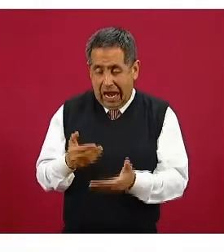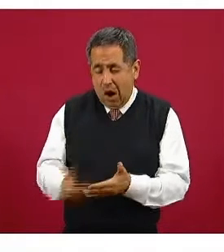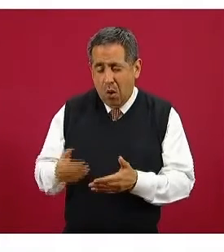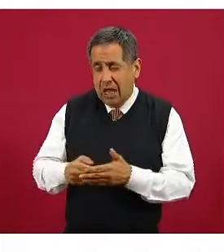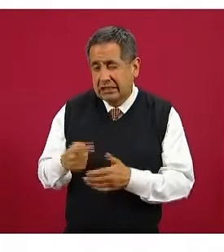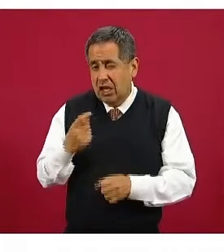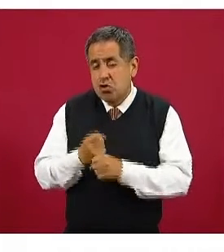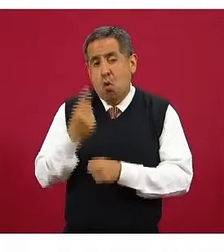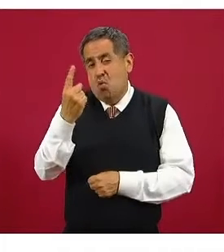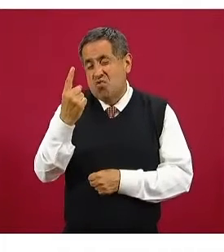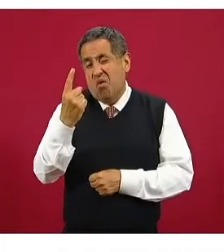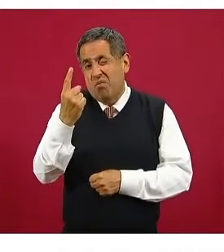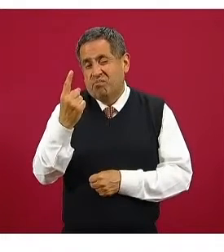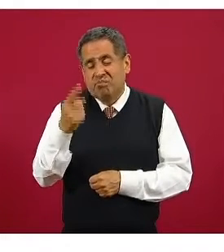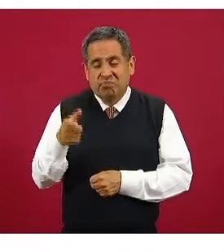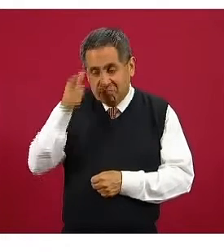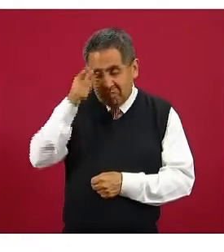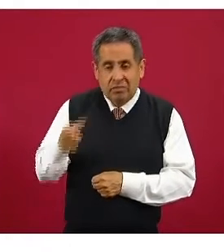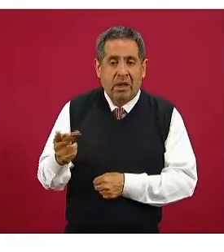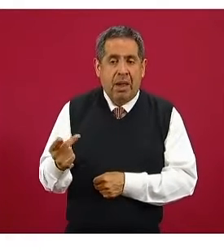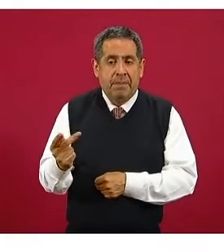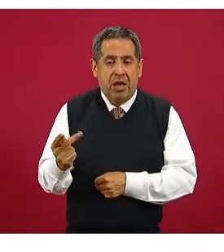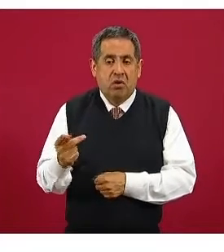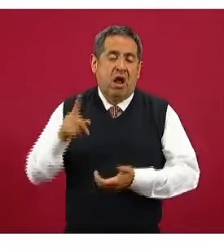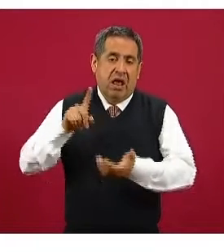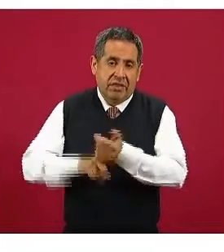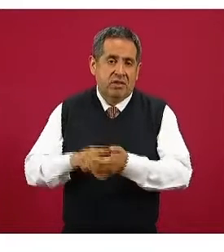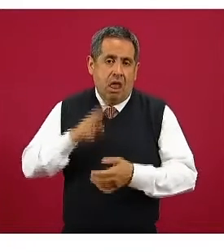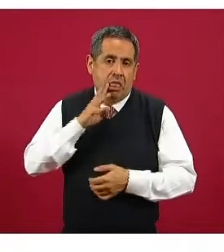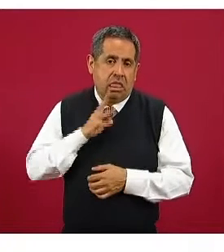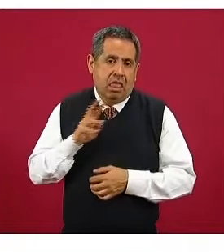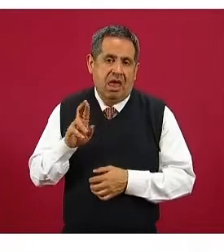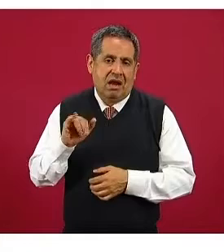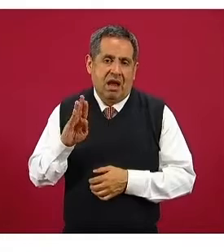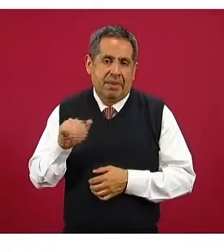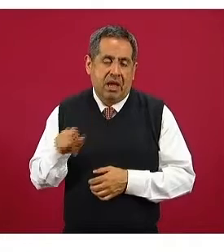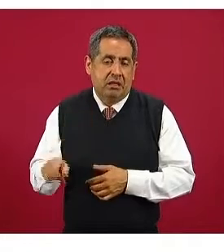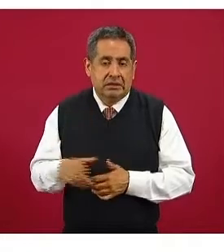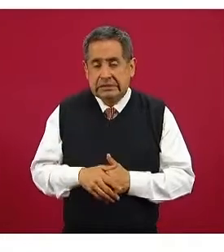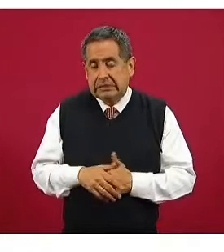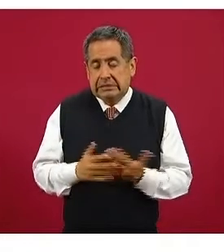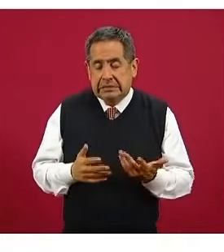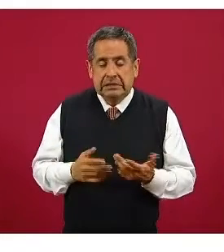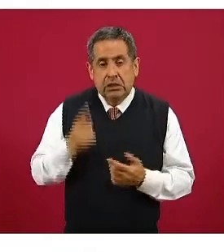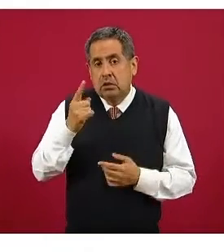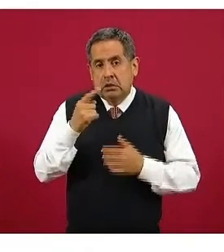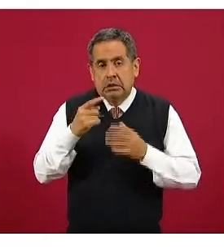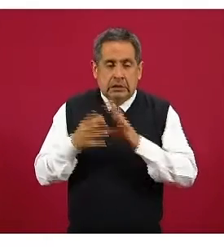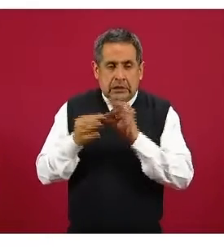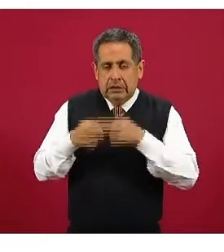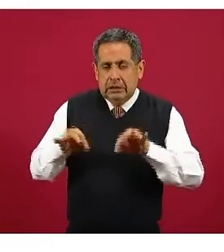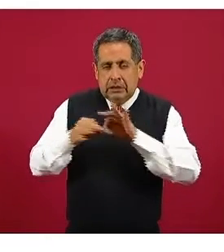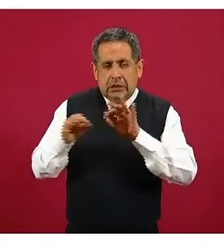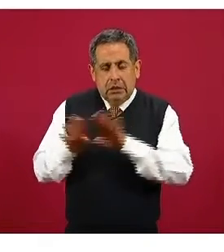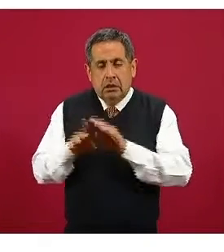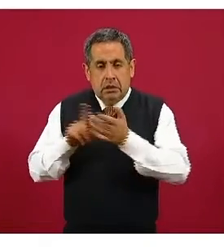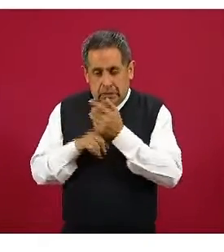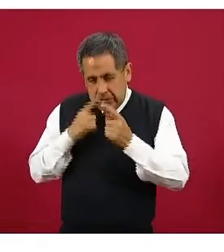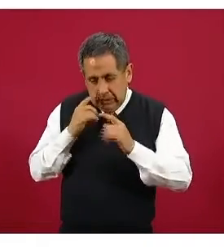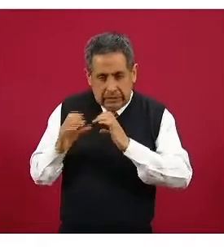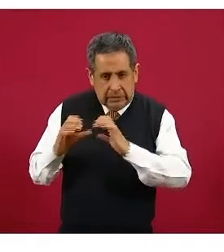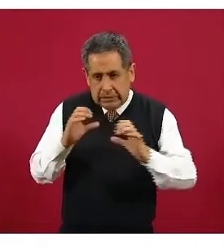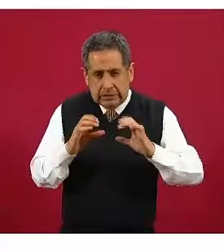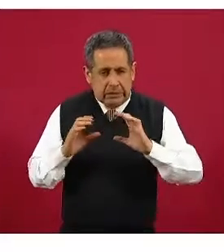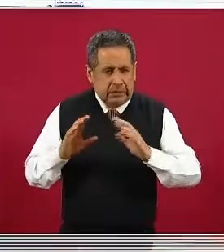un caso que se ha detectado de un perro infectado por rabia. Y una cosa que también ha sido interesante, importante en el control de